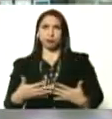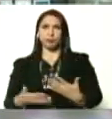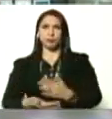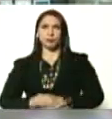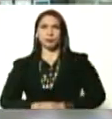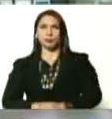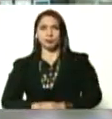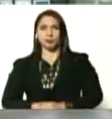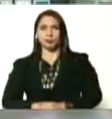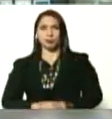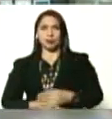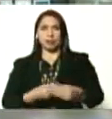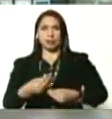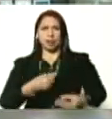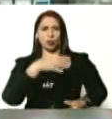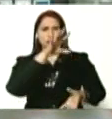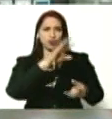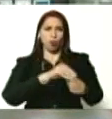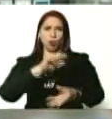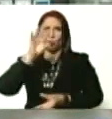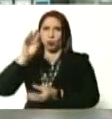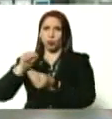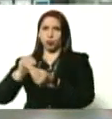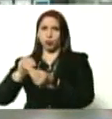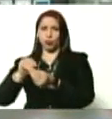Aquí me hicieron un resumen